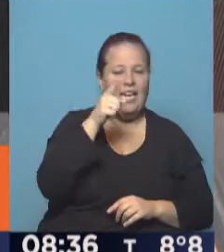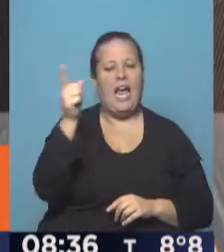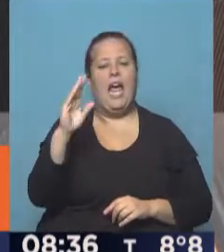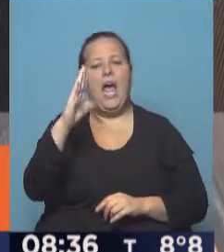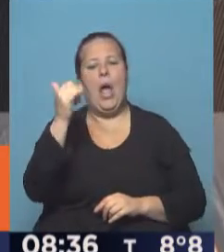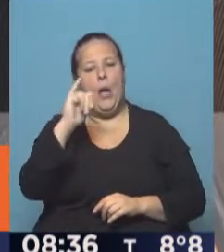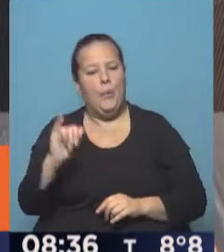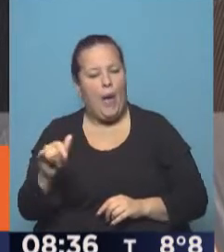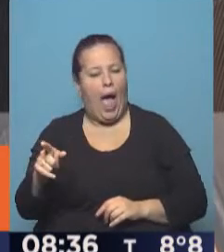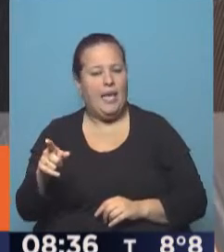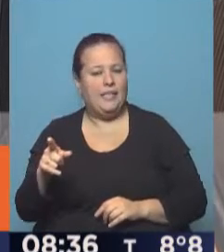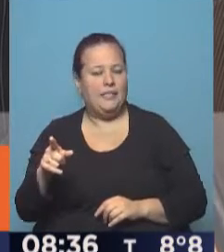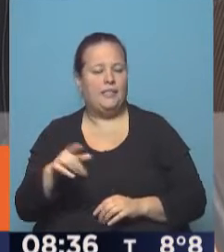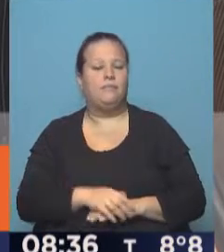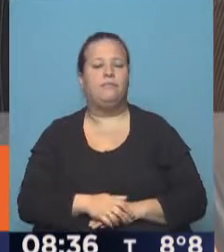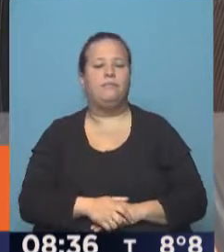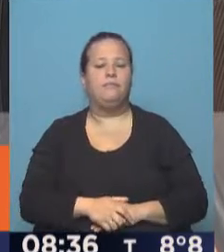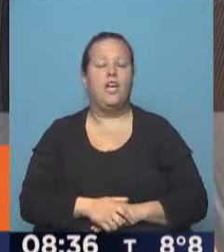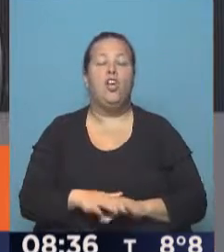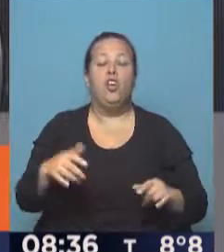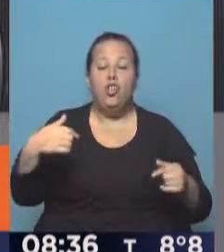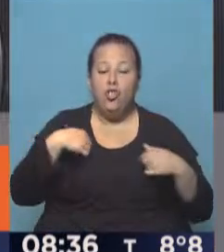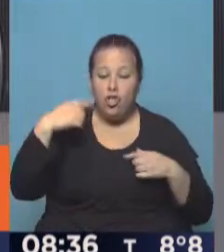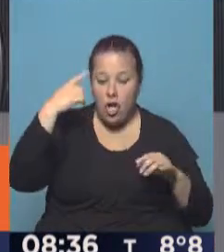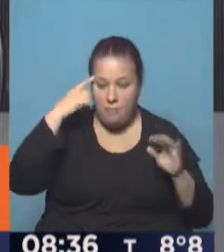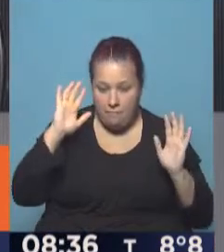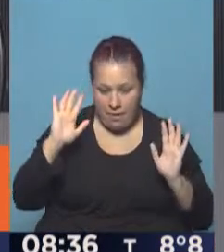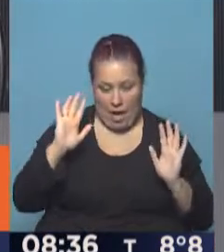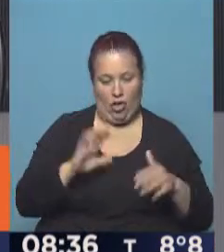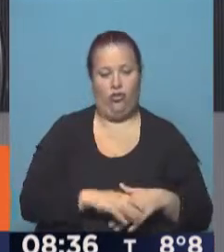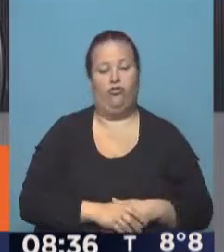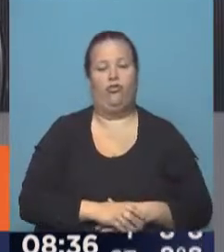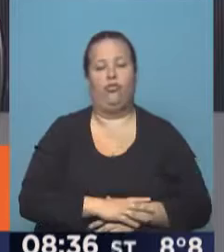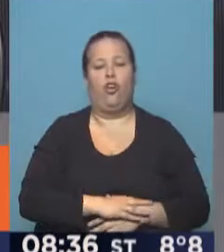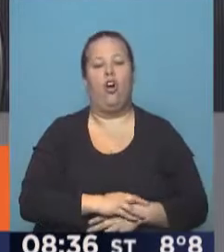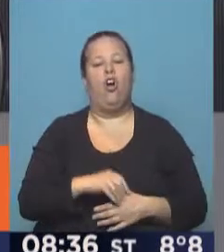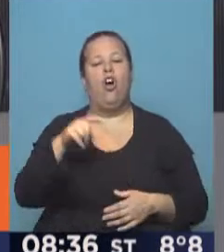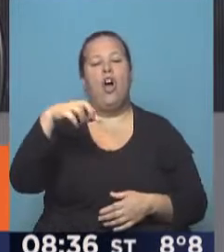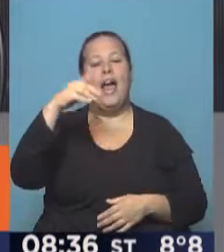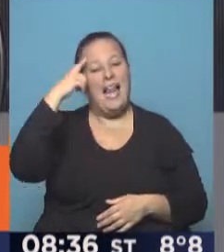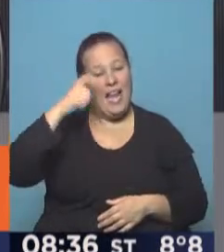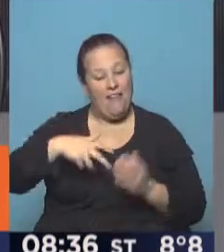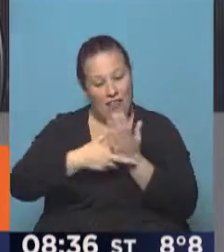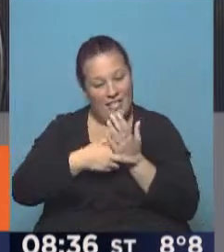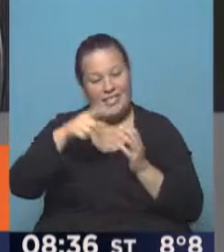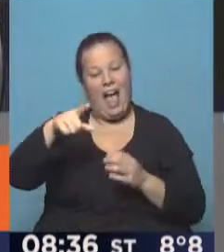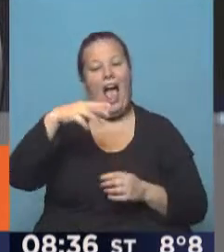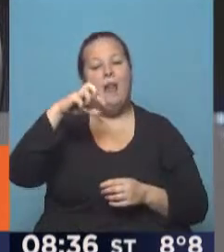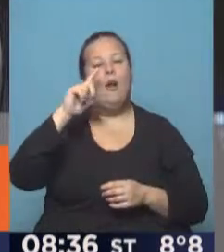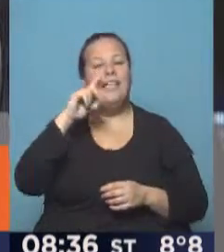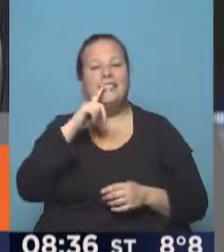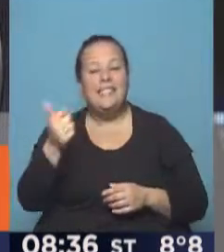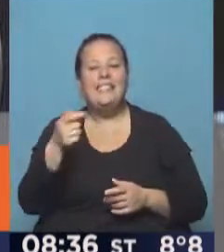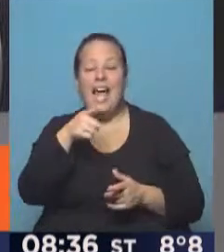y el Lázaro Báez? Yo creo que la actuación de Policitas y el enfoque que le está